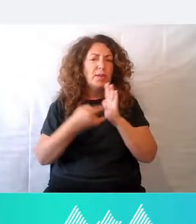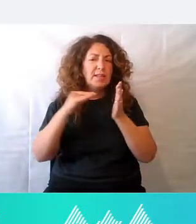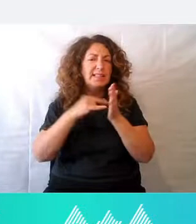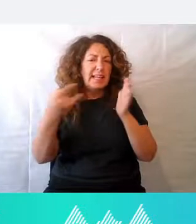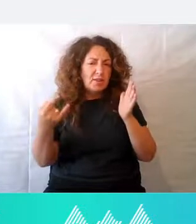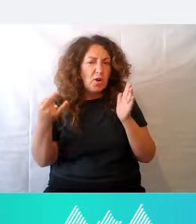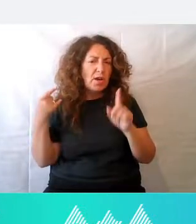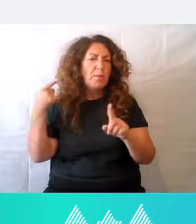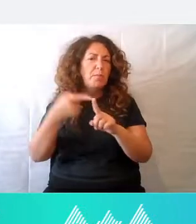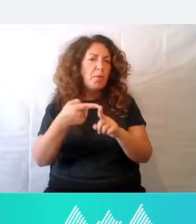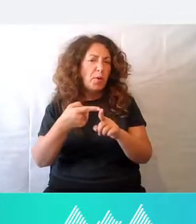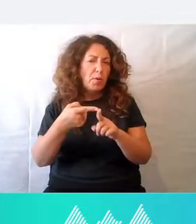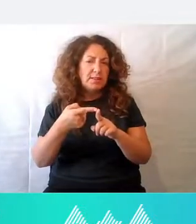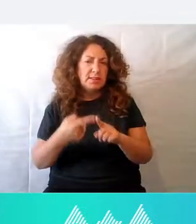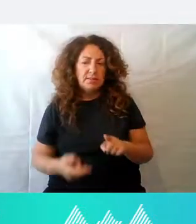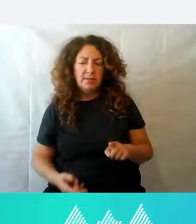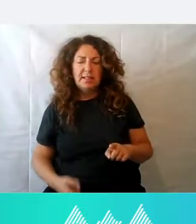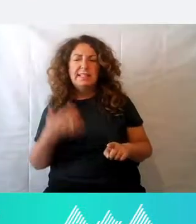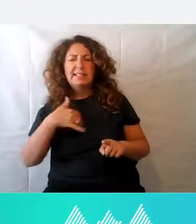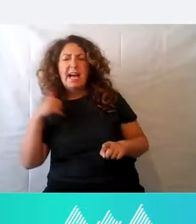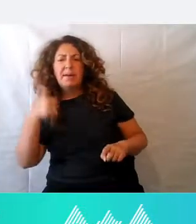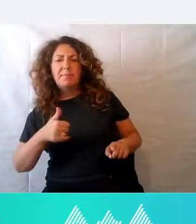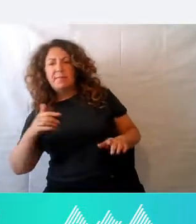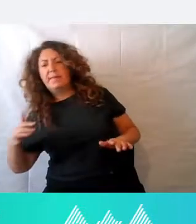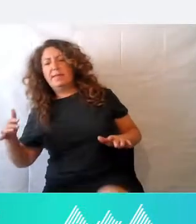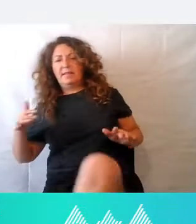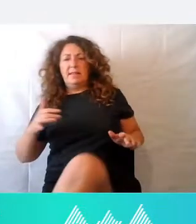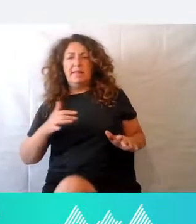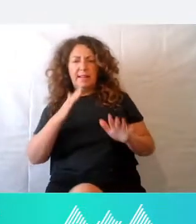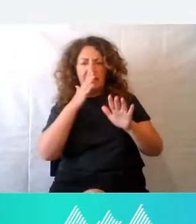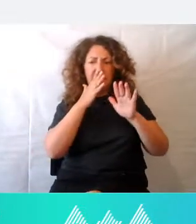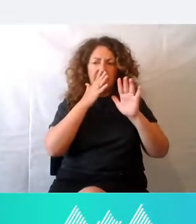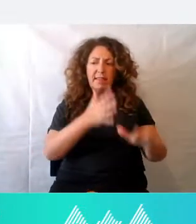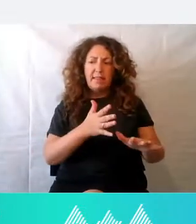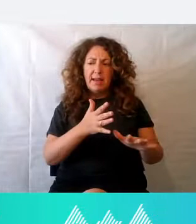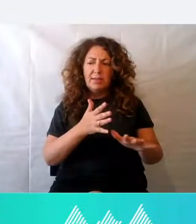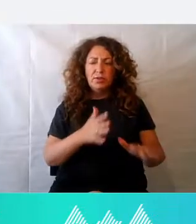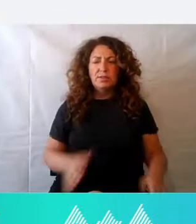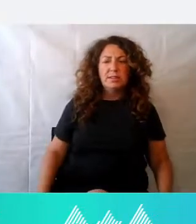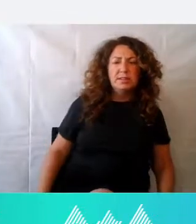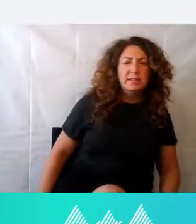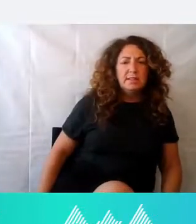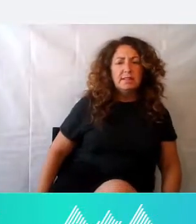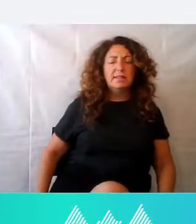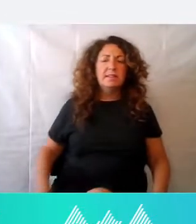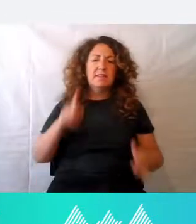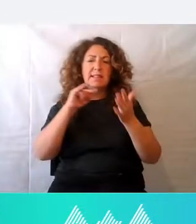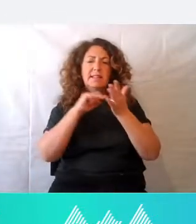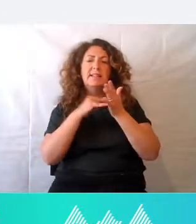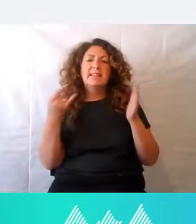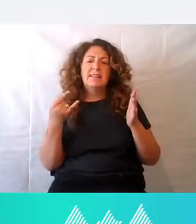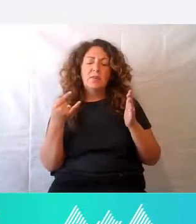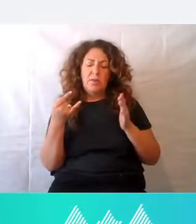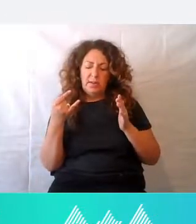un proyecto de más de 10 años en samsung desarrollando una tecnología que ayude a aquellos